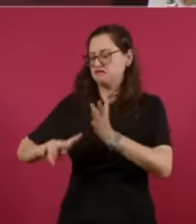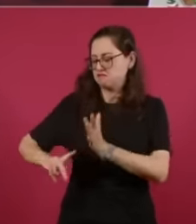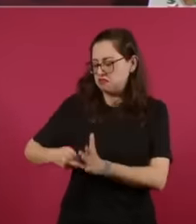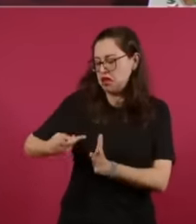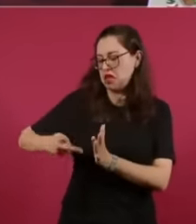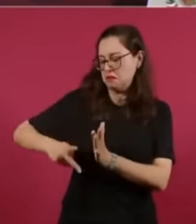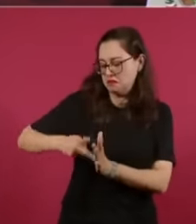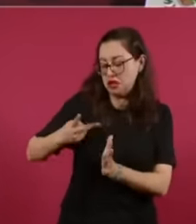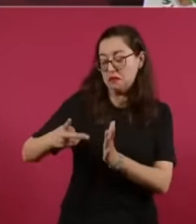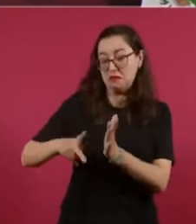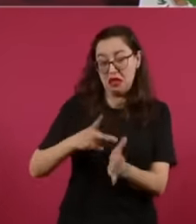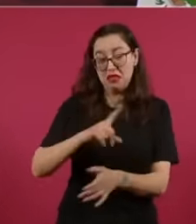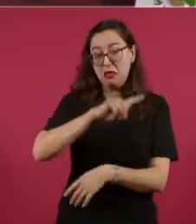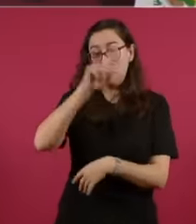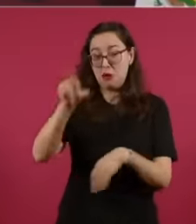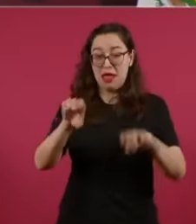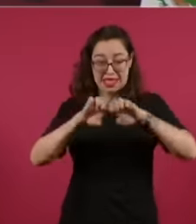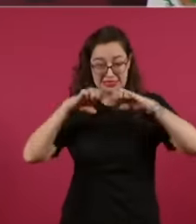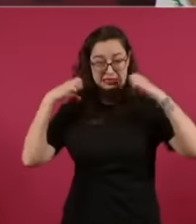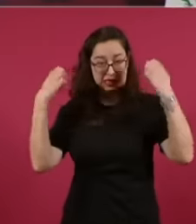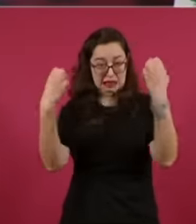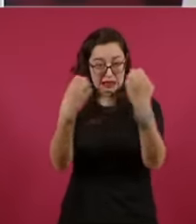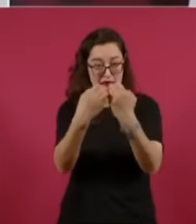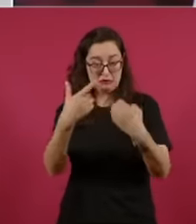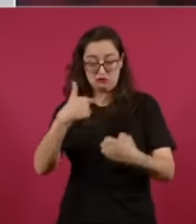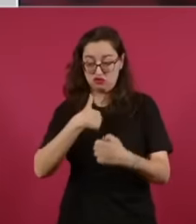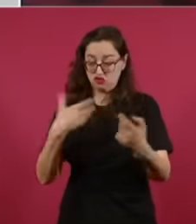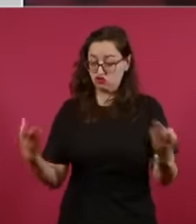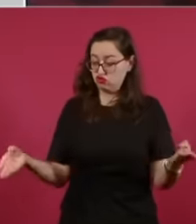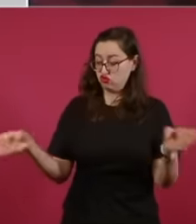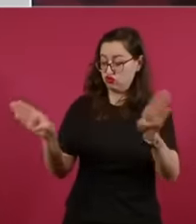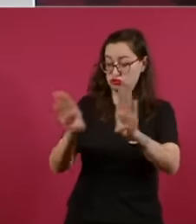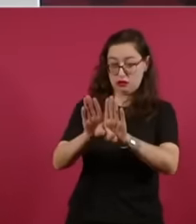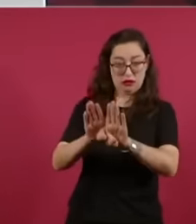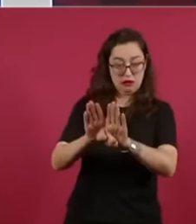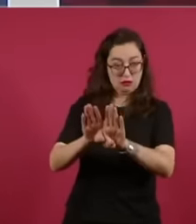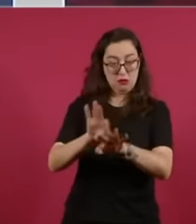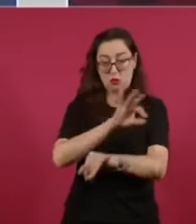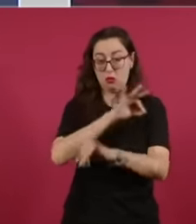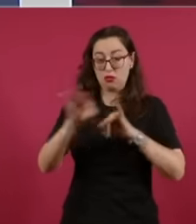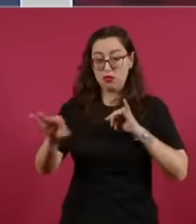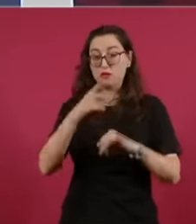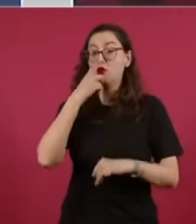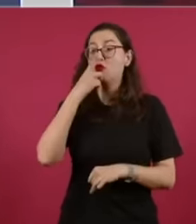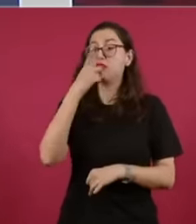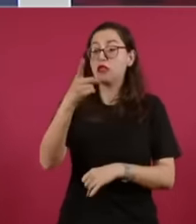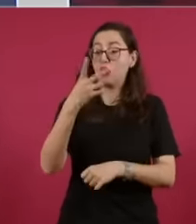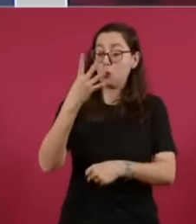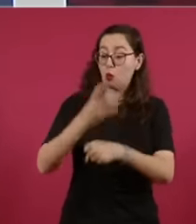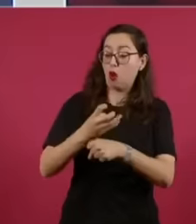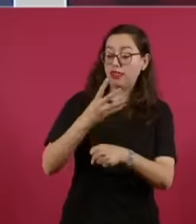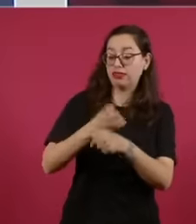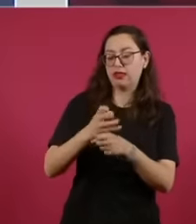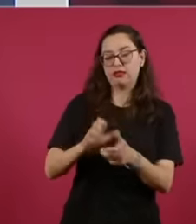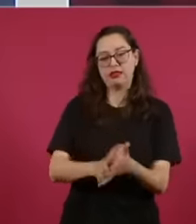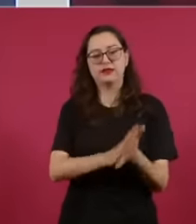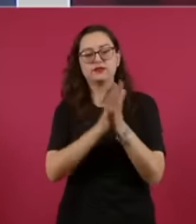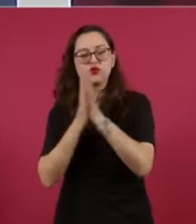Dije, palabras más, palabras menos, vamos a la cuarta transformación. Ya han habido tres